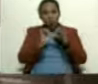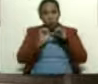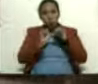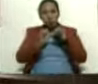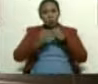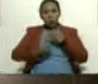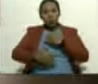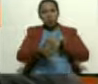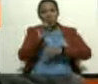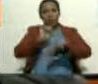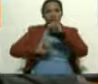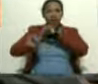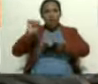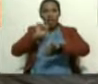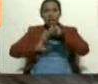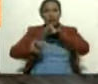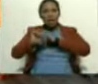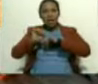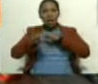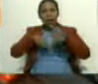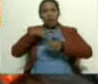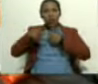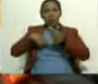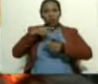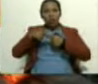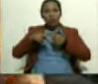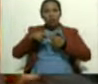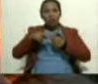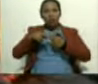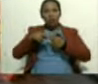adelante defendiendo la revolución bolivariana y